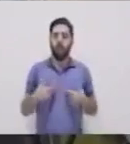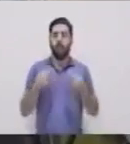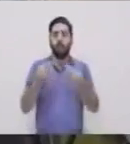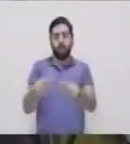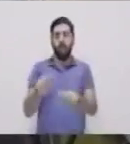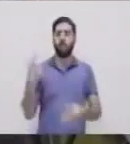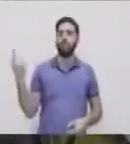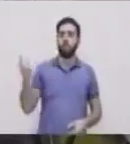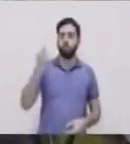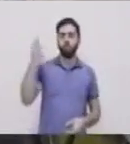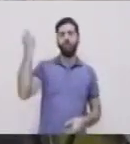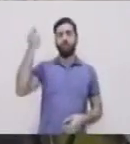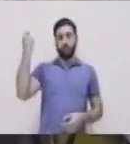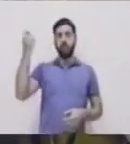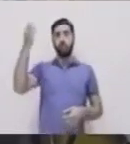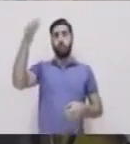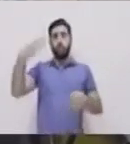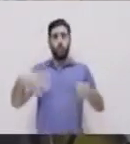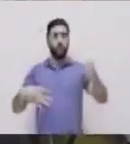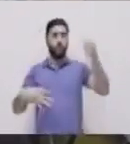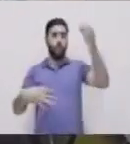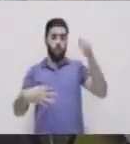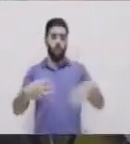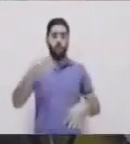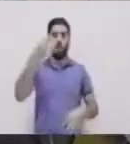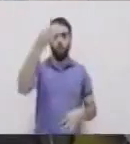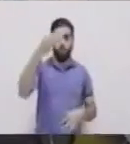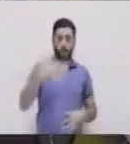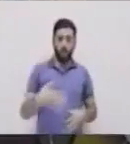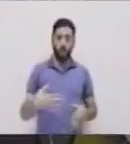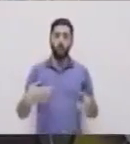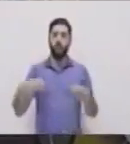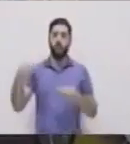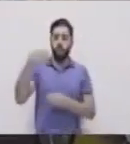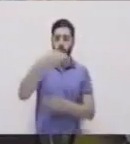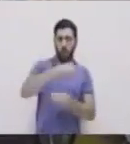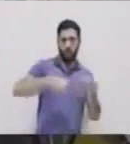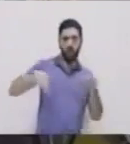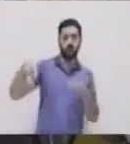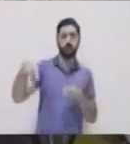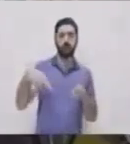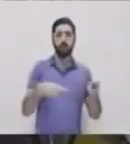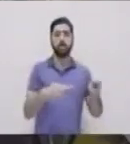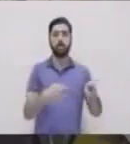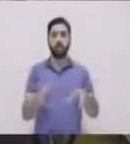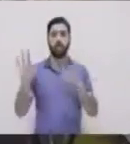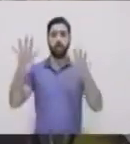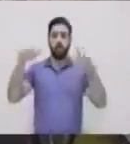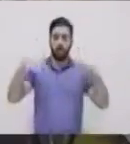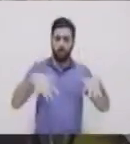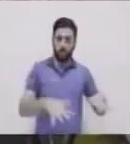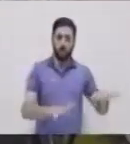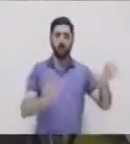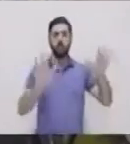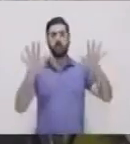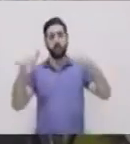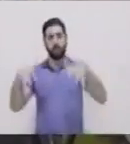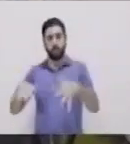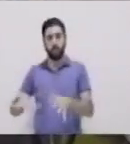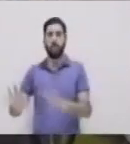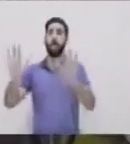prodigiosamente por cada gota de agua, devolver un torrente,